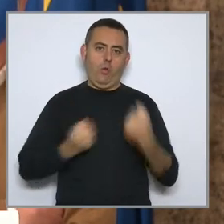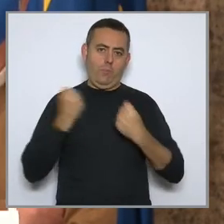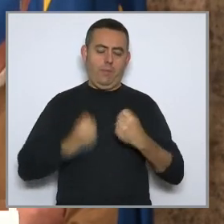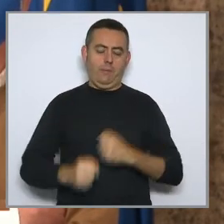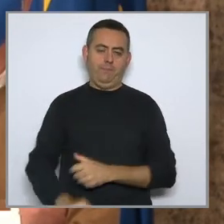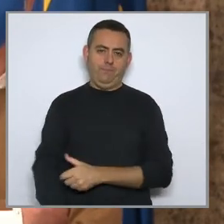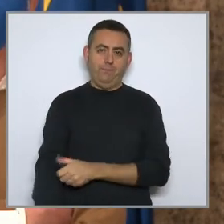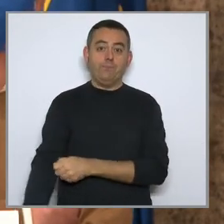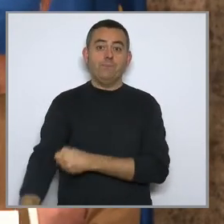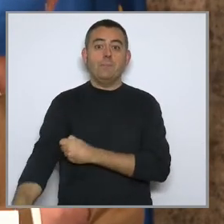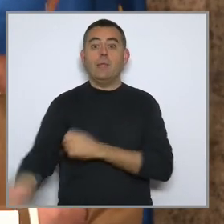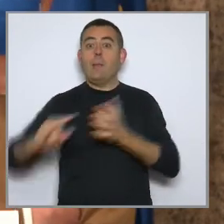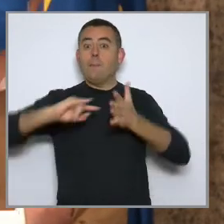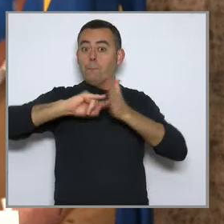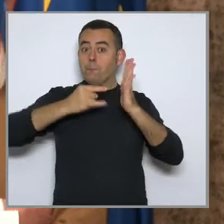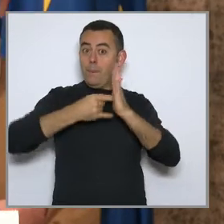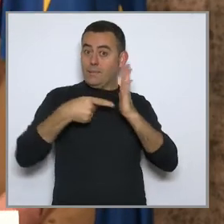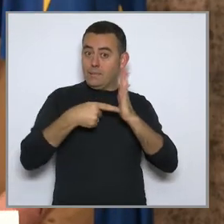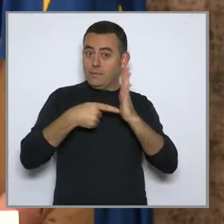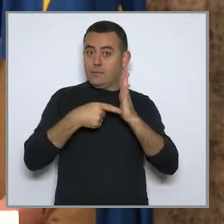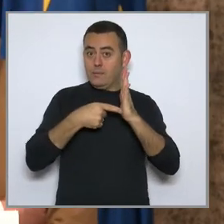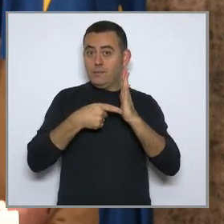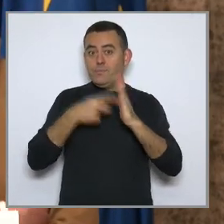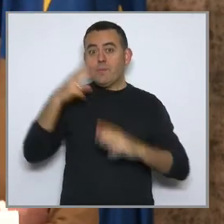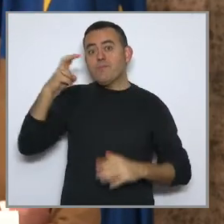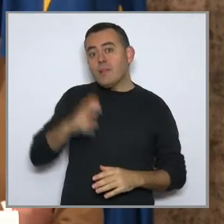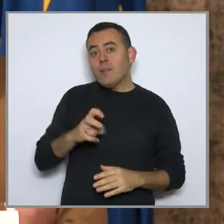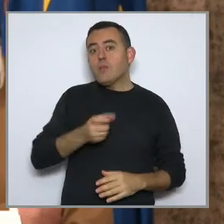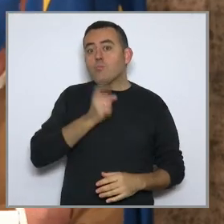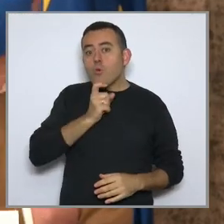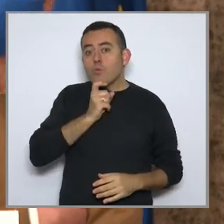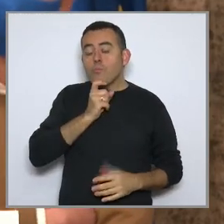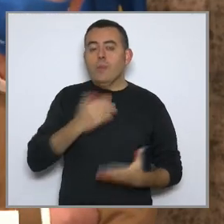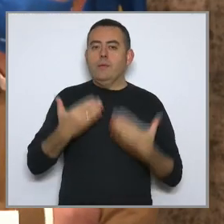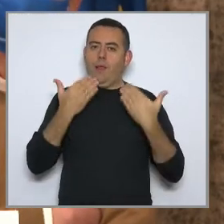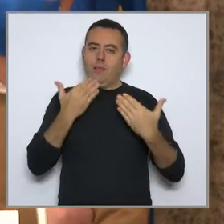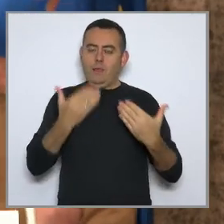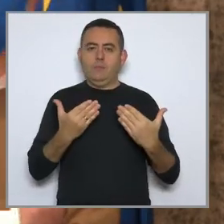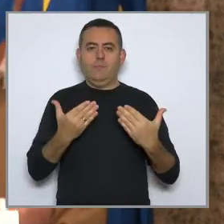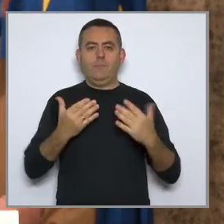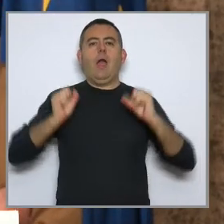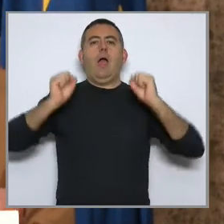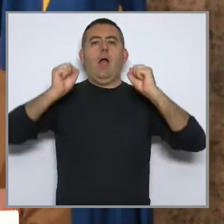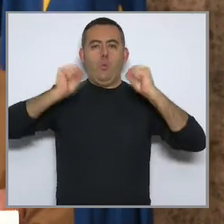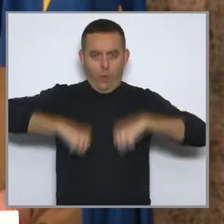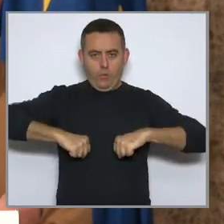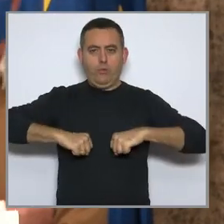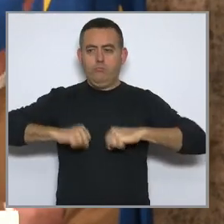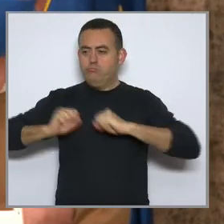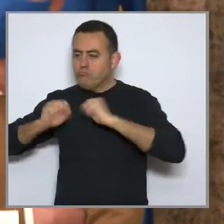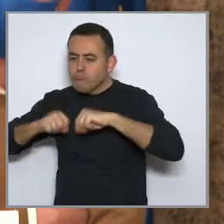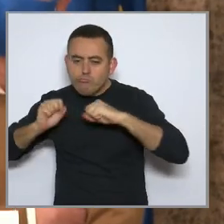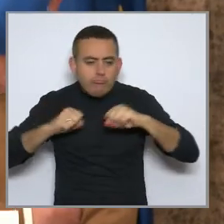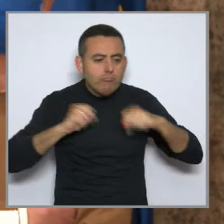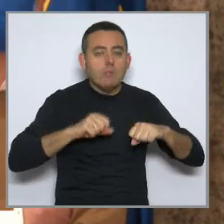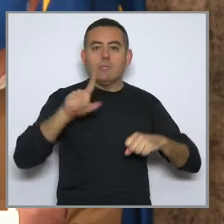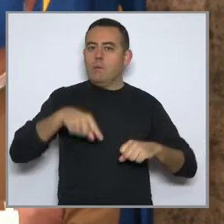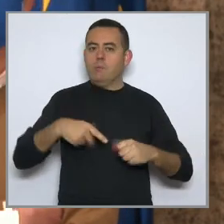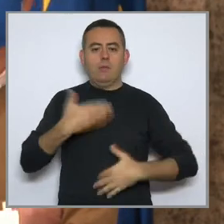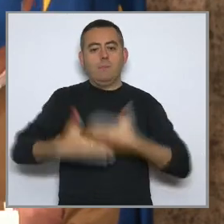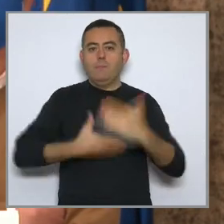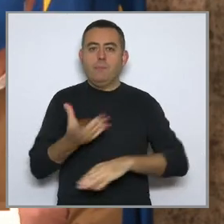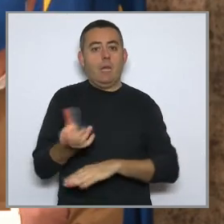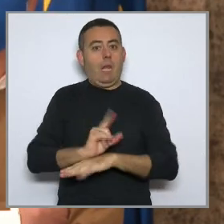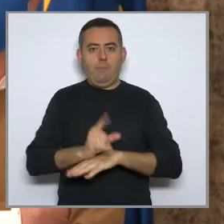un acuerdo hecho con la mayor agilidad posible, porque la eficiencia en este